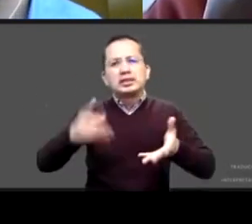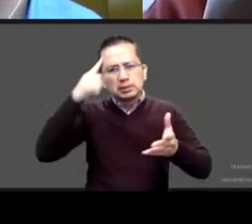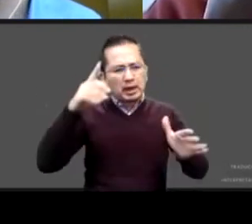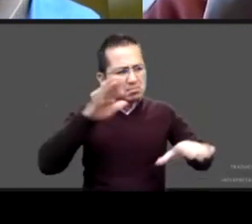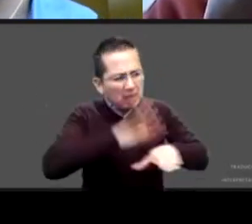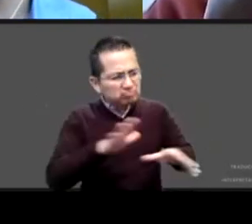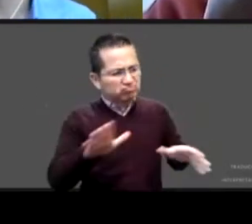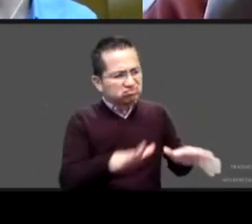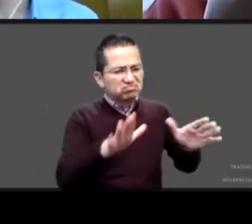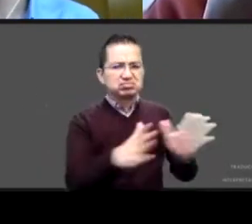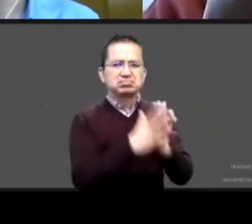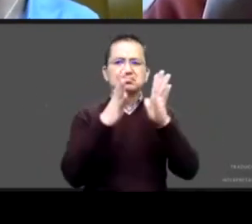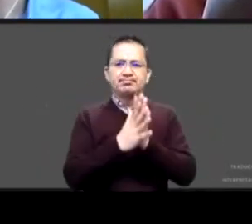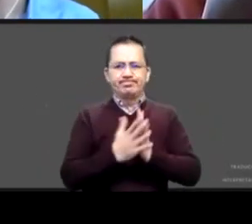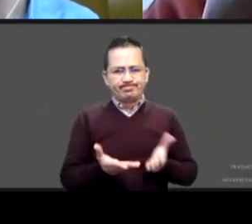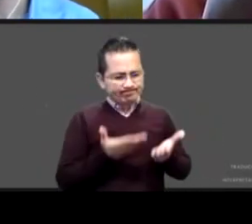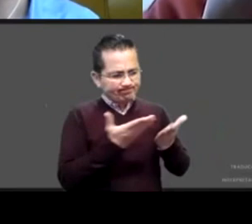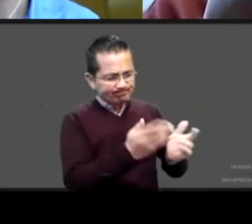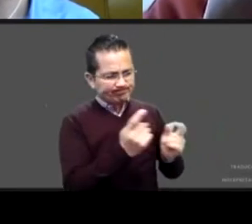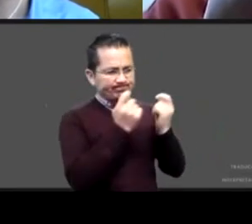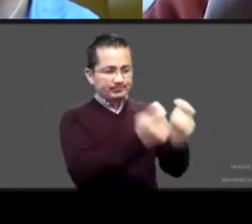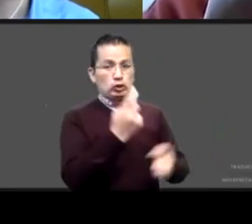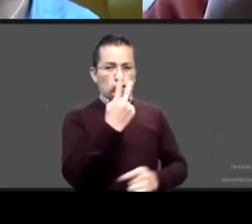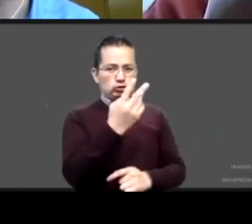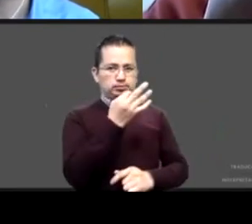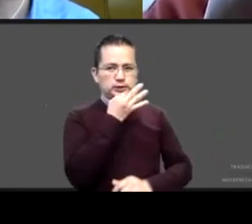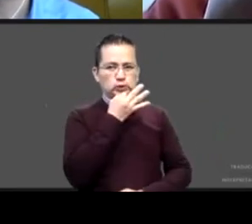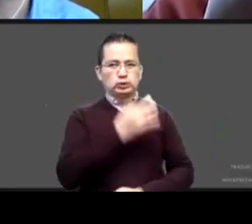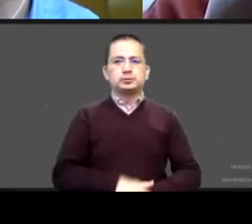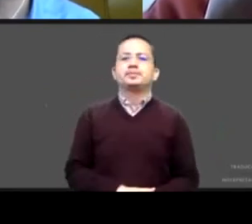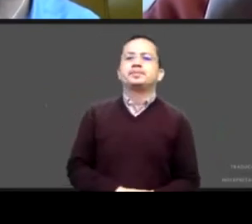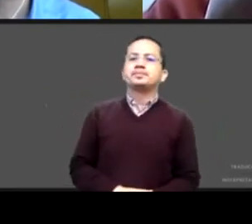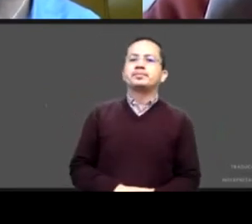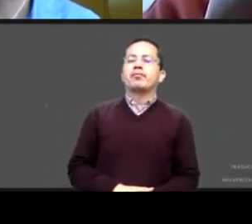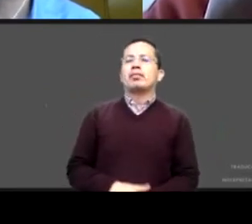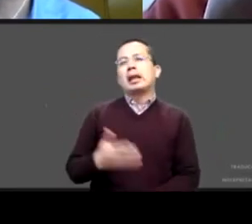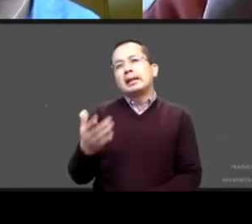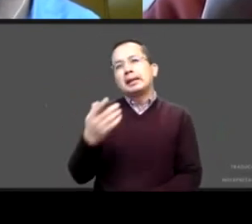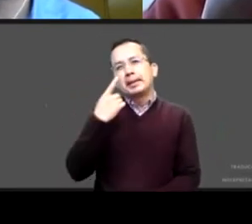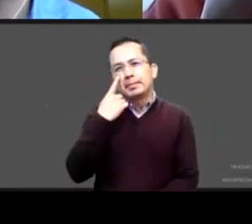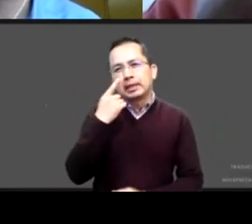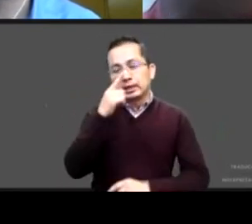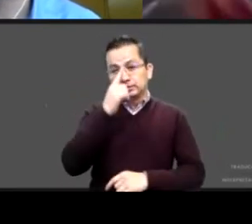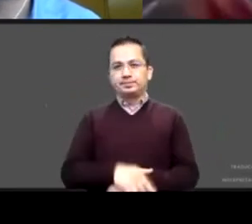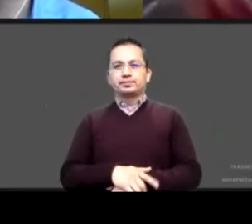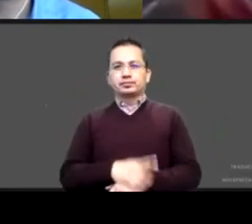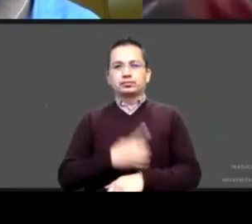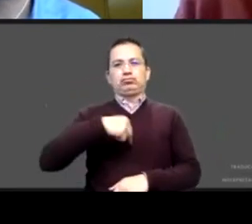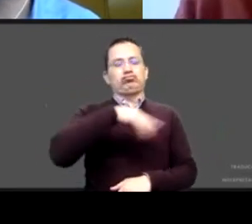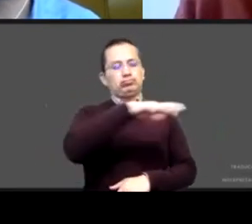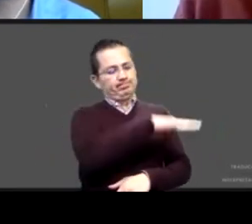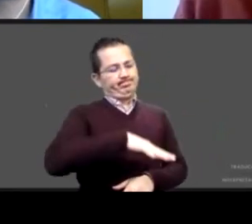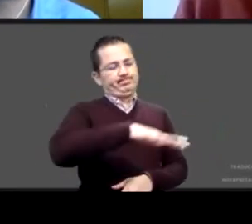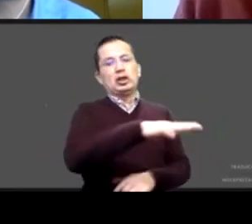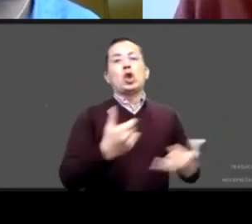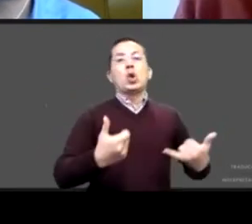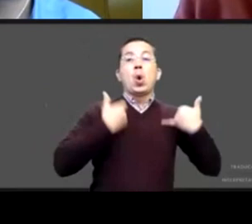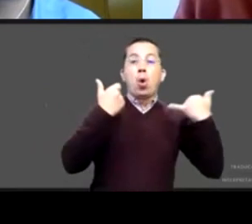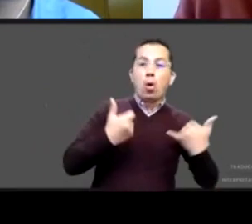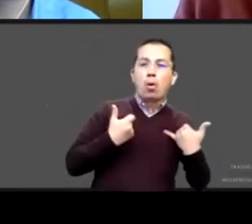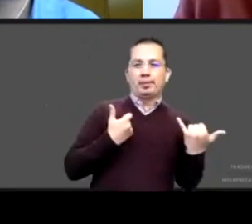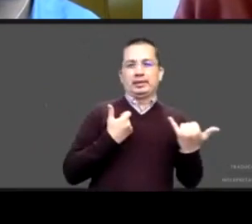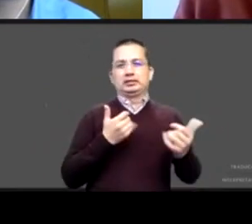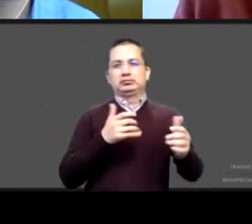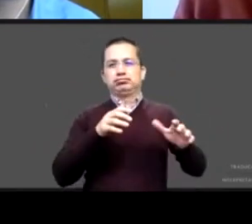gracias. Pues mira, a diferencia del trabajo que se hace con promotores juveniles, que como reiteraba, están en zonas urbanas, todos tienen